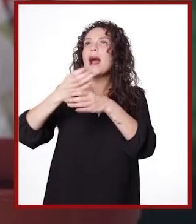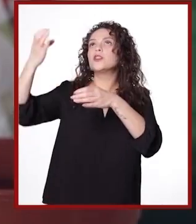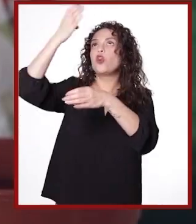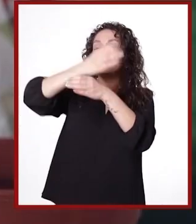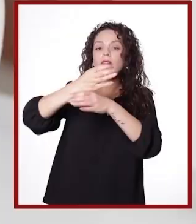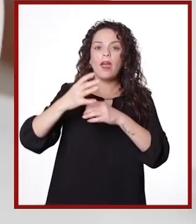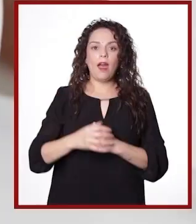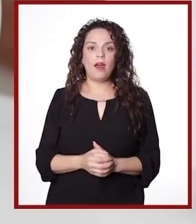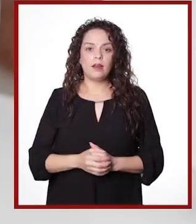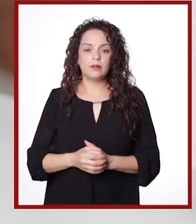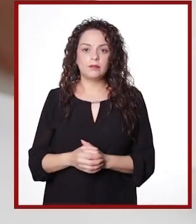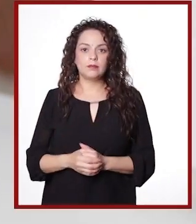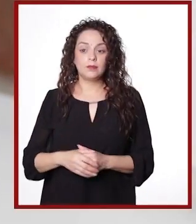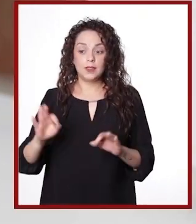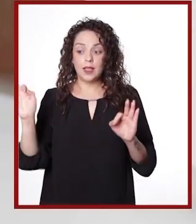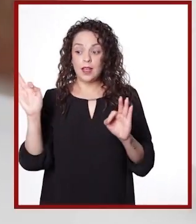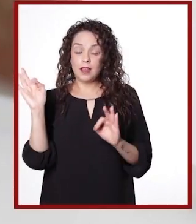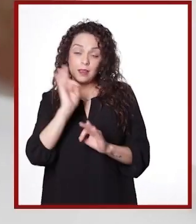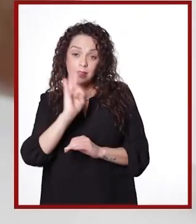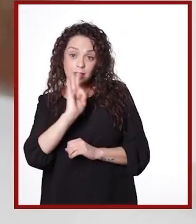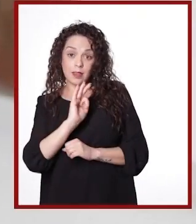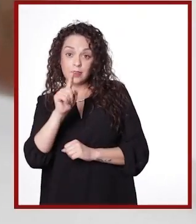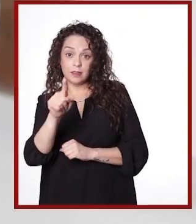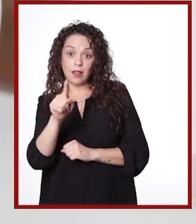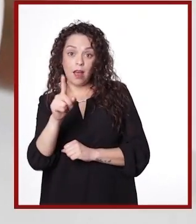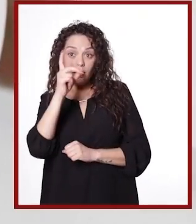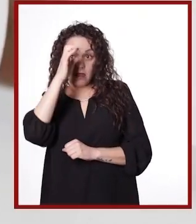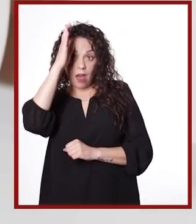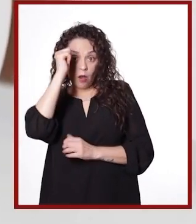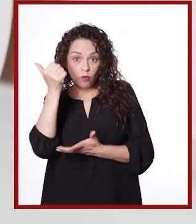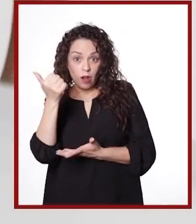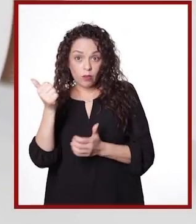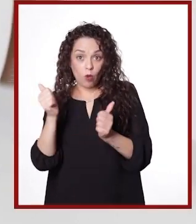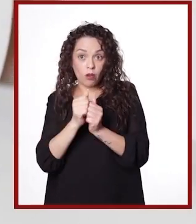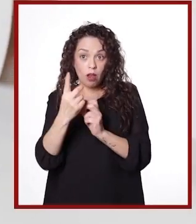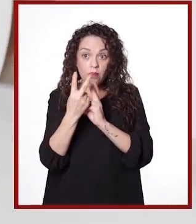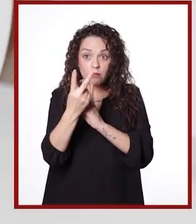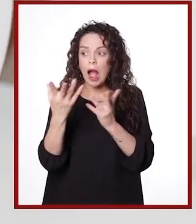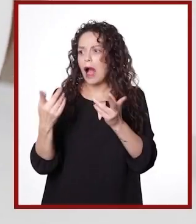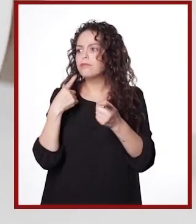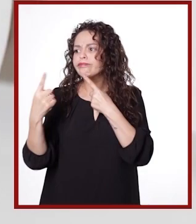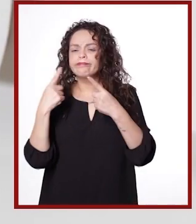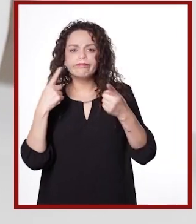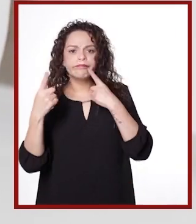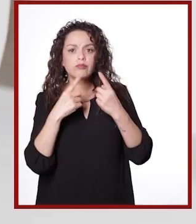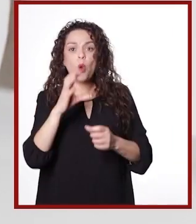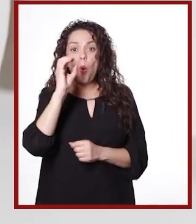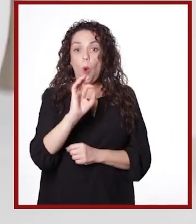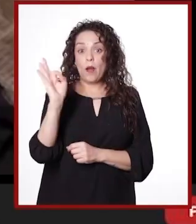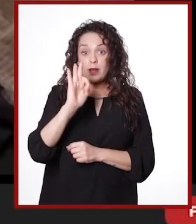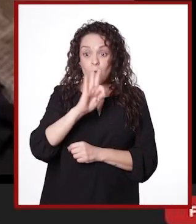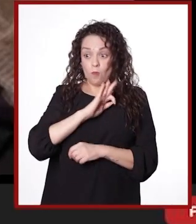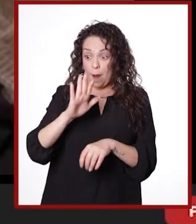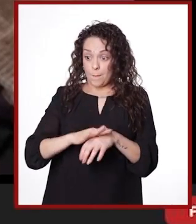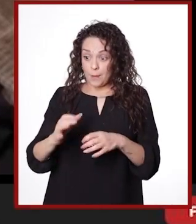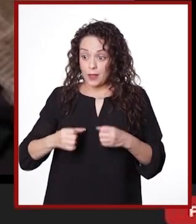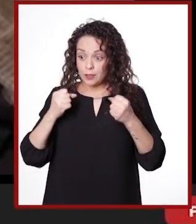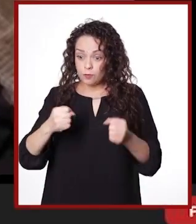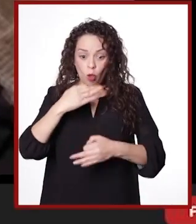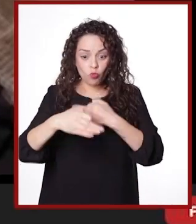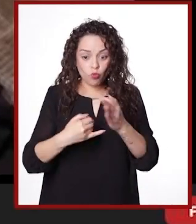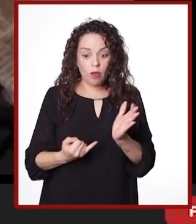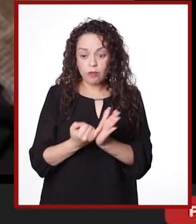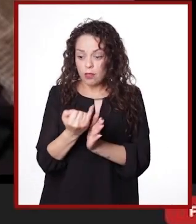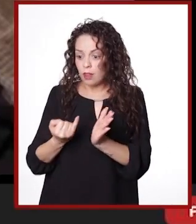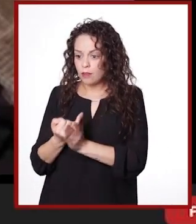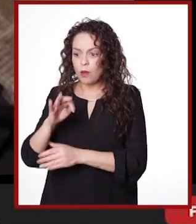se ponen de acuerdo, pues ya agarren el parque de enfrente. Ya si se ponen muy picudos, pues ya empiezan a ver que todas las decisiones que tenemos